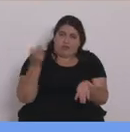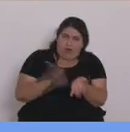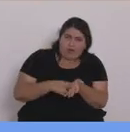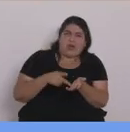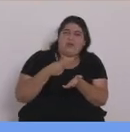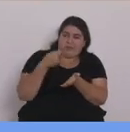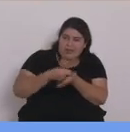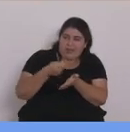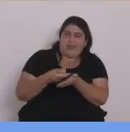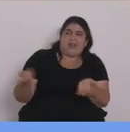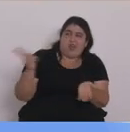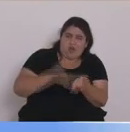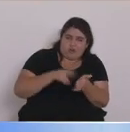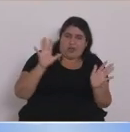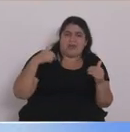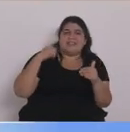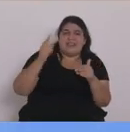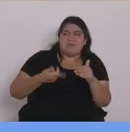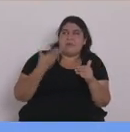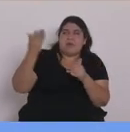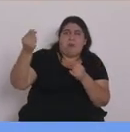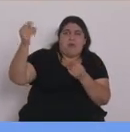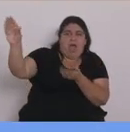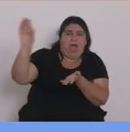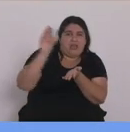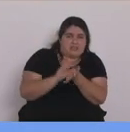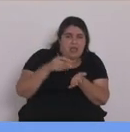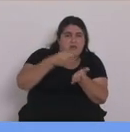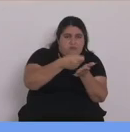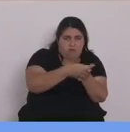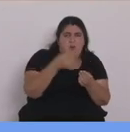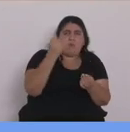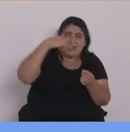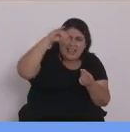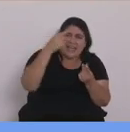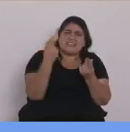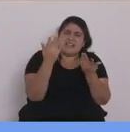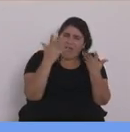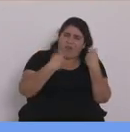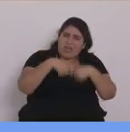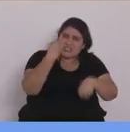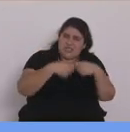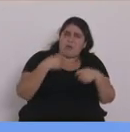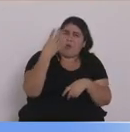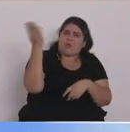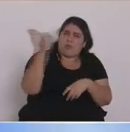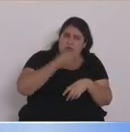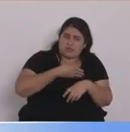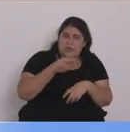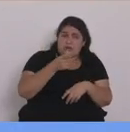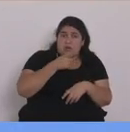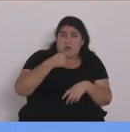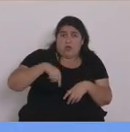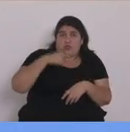pidiendo 5.000 millones de dólares más a una tasa accesible del 4%. Imagínense, hoy si tuviéramos que